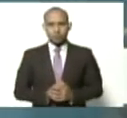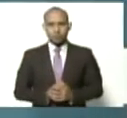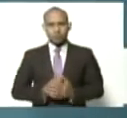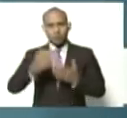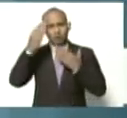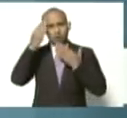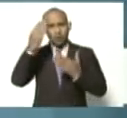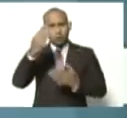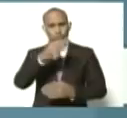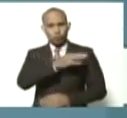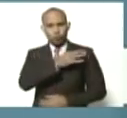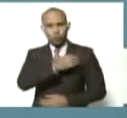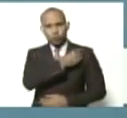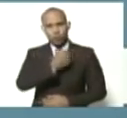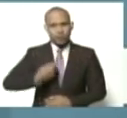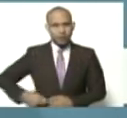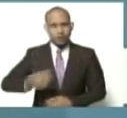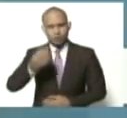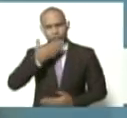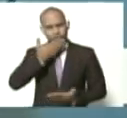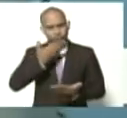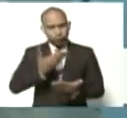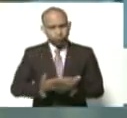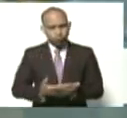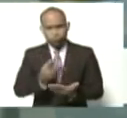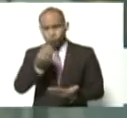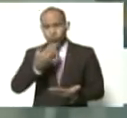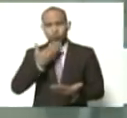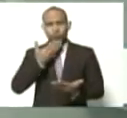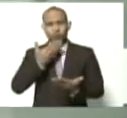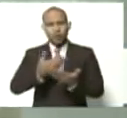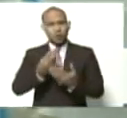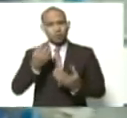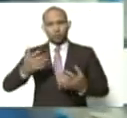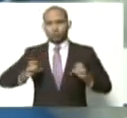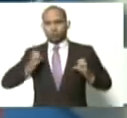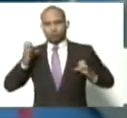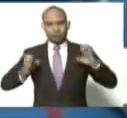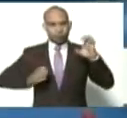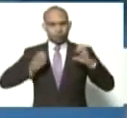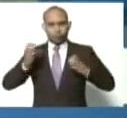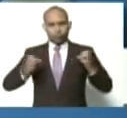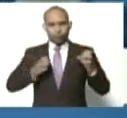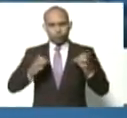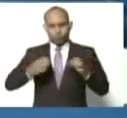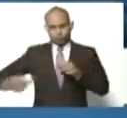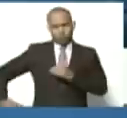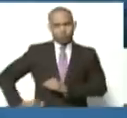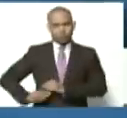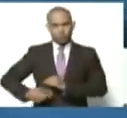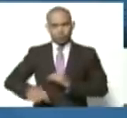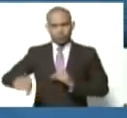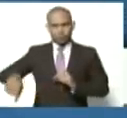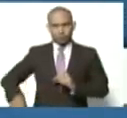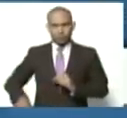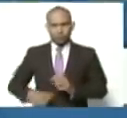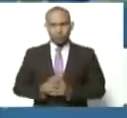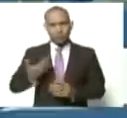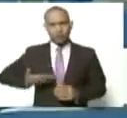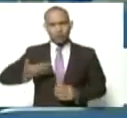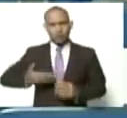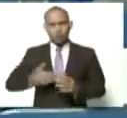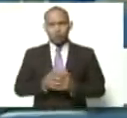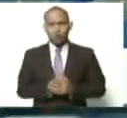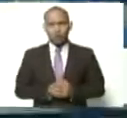Saludos, señor presidente. Muy agradecido, de verdad. Estamos contentos por esta diálisis que nos pusieron aquí en Tinaquillo, ya que ahora